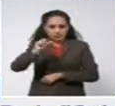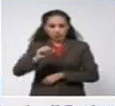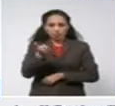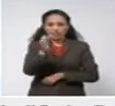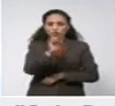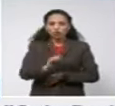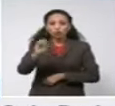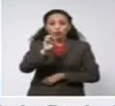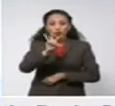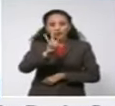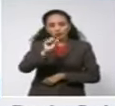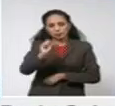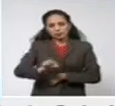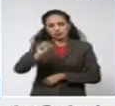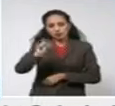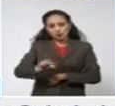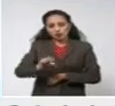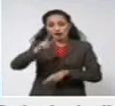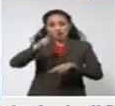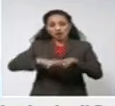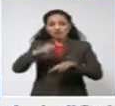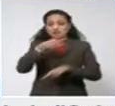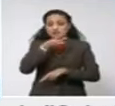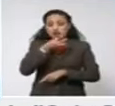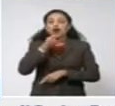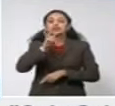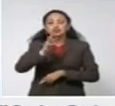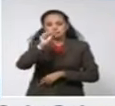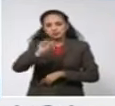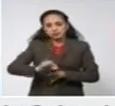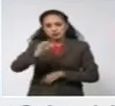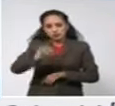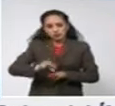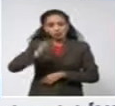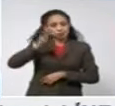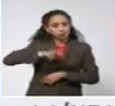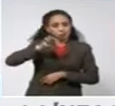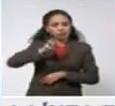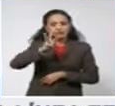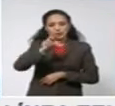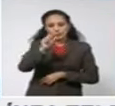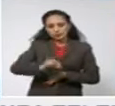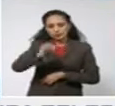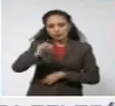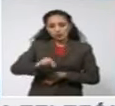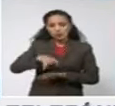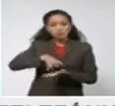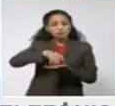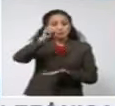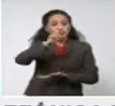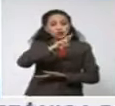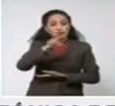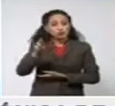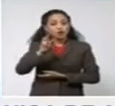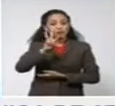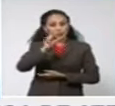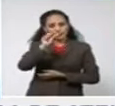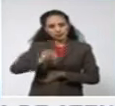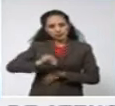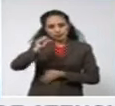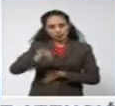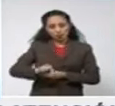3, Habana Vieja 3, Marianao 3, Plaza de la Revolución 3,